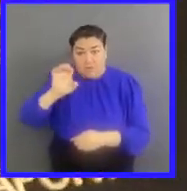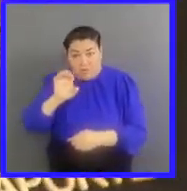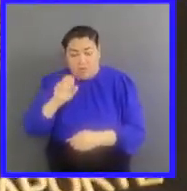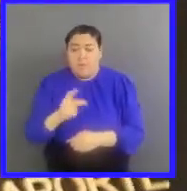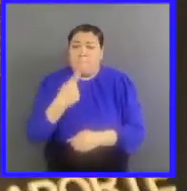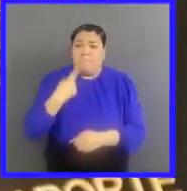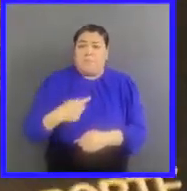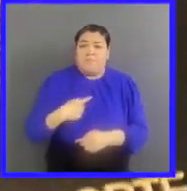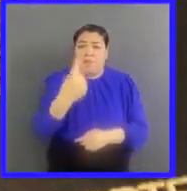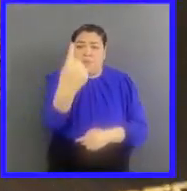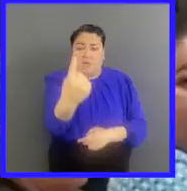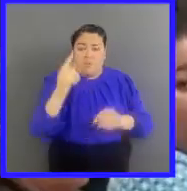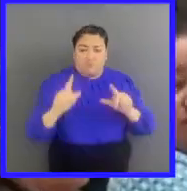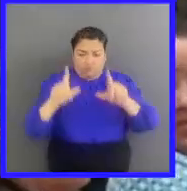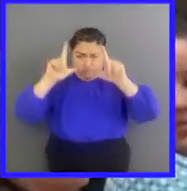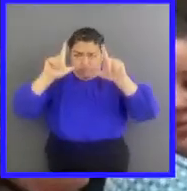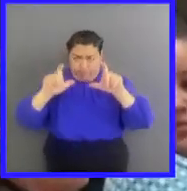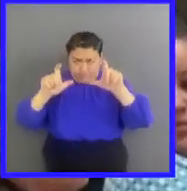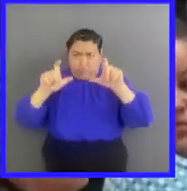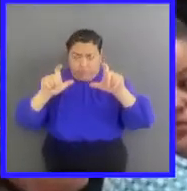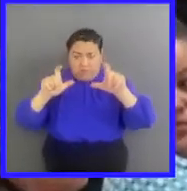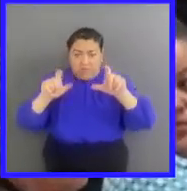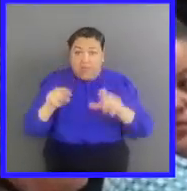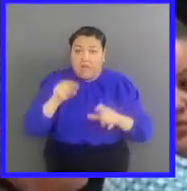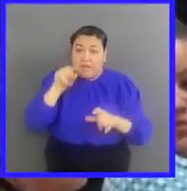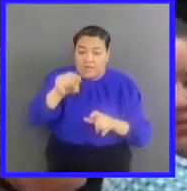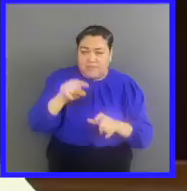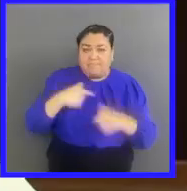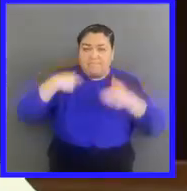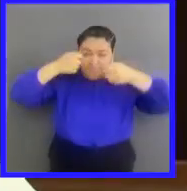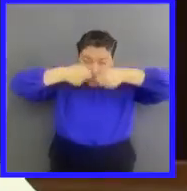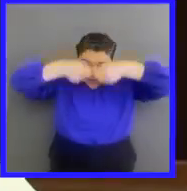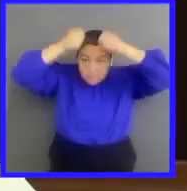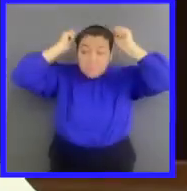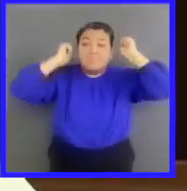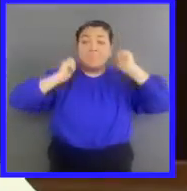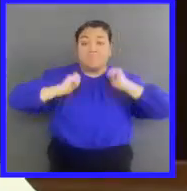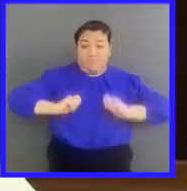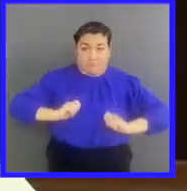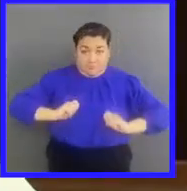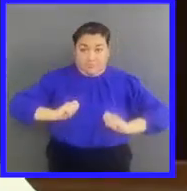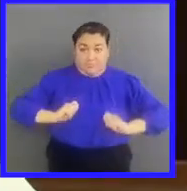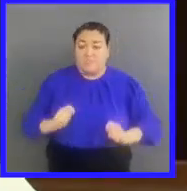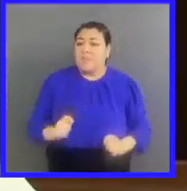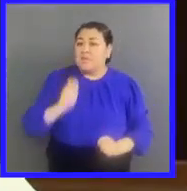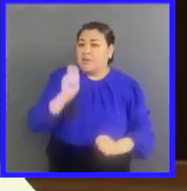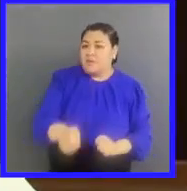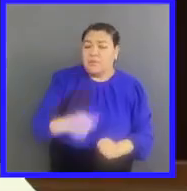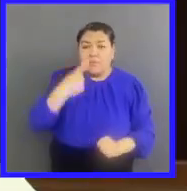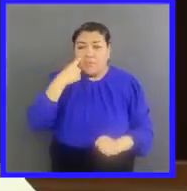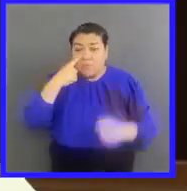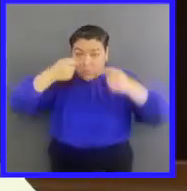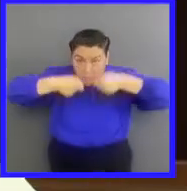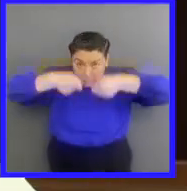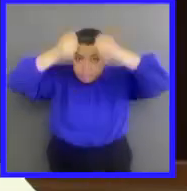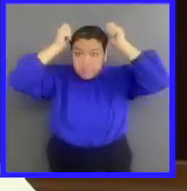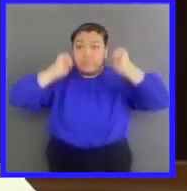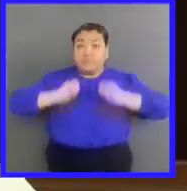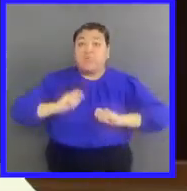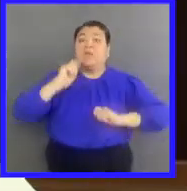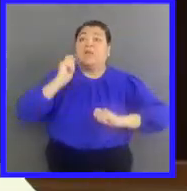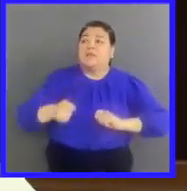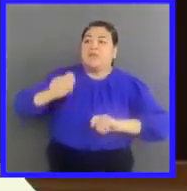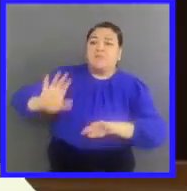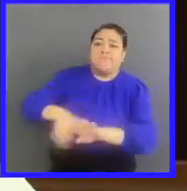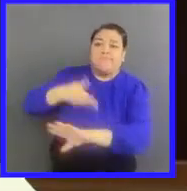fotografía de la persona solicitante con la cabeza descubierta. Sus efectos nocivos se desplegaron a partir de la interpretación